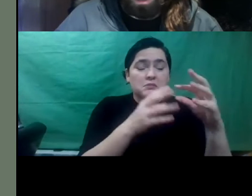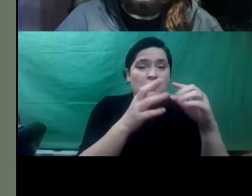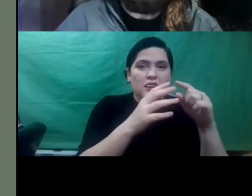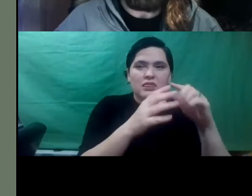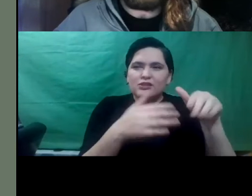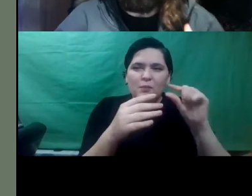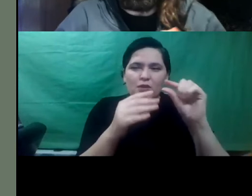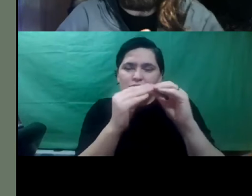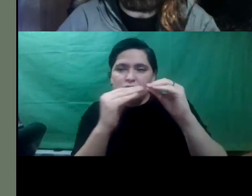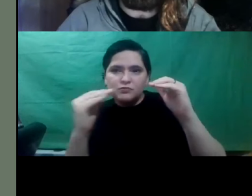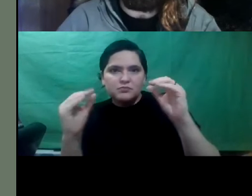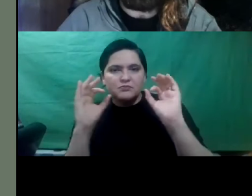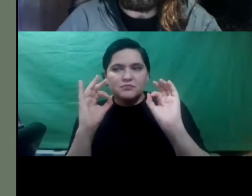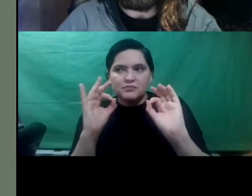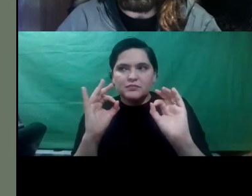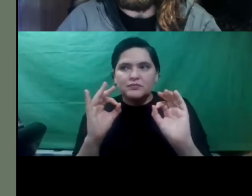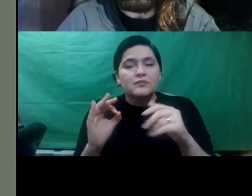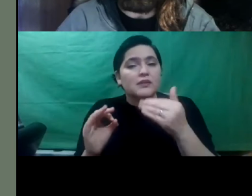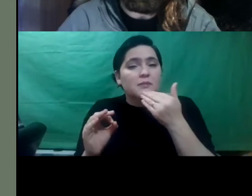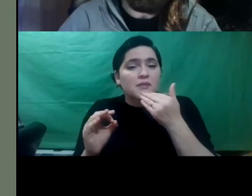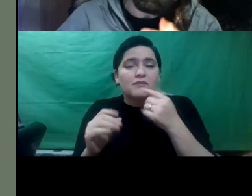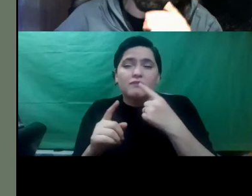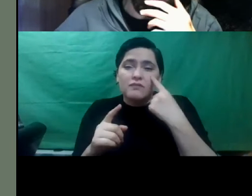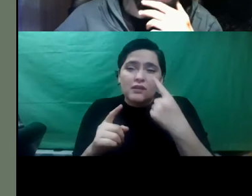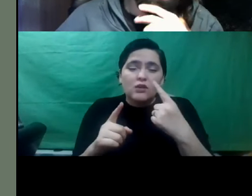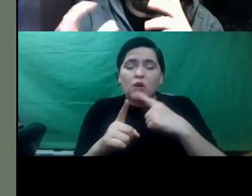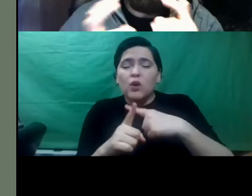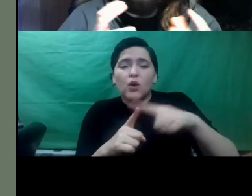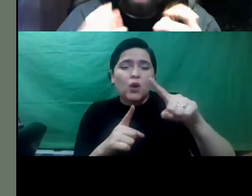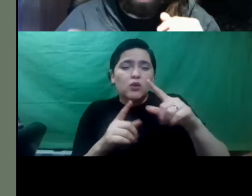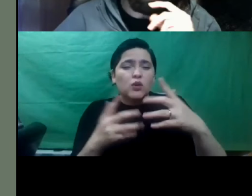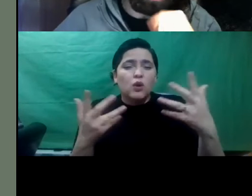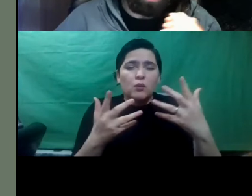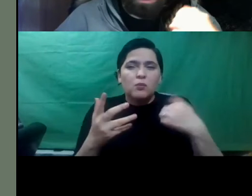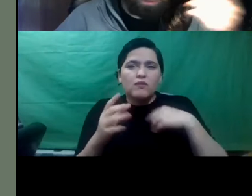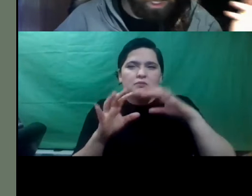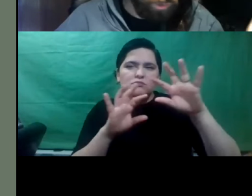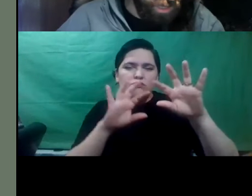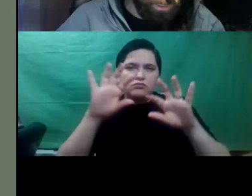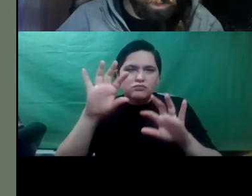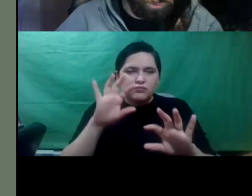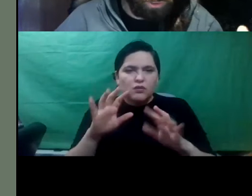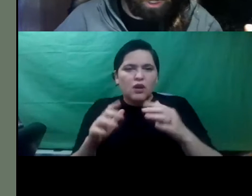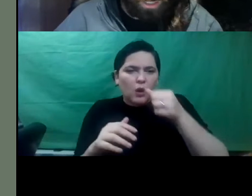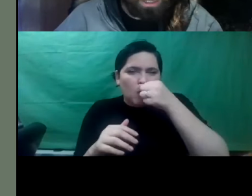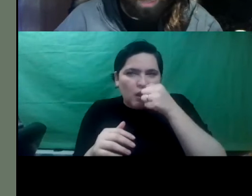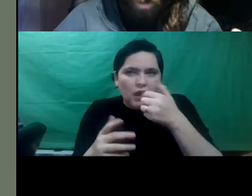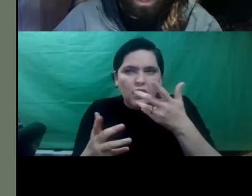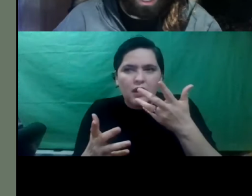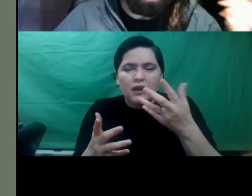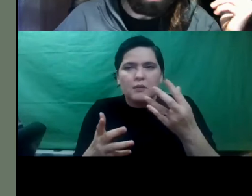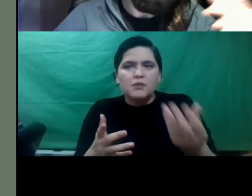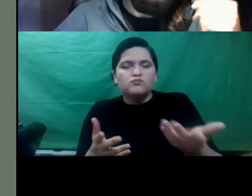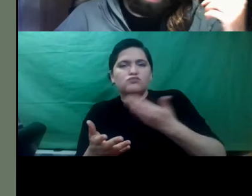de Bain y Carter, se habla respecto a cómo distintas dimensiones de la experiencia se ven moduladas por psicodélicos tales como la percepción, que en general se